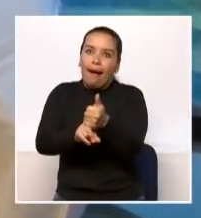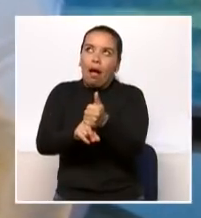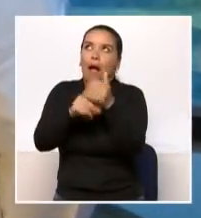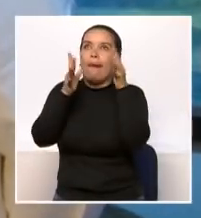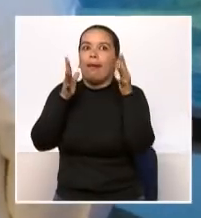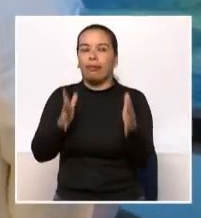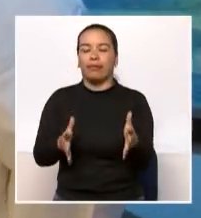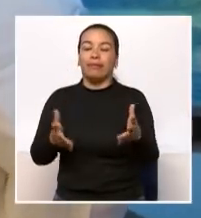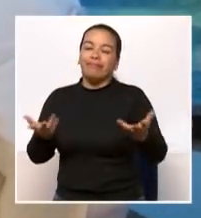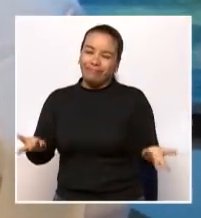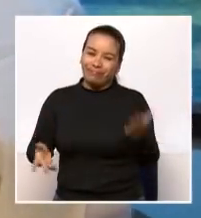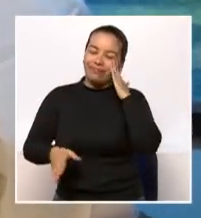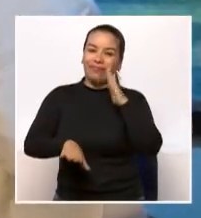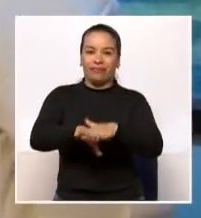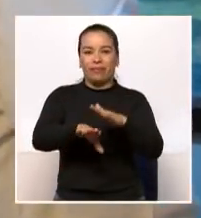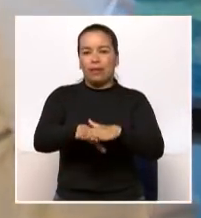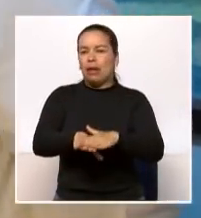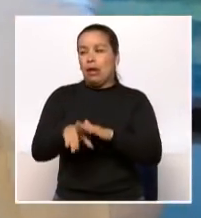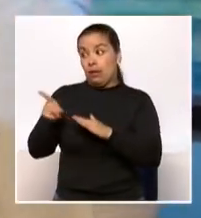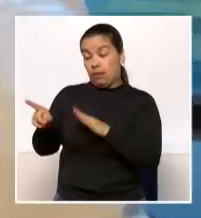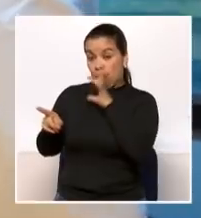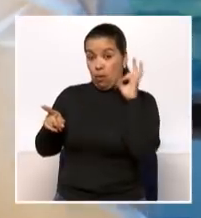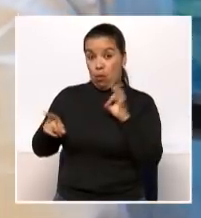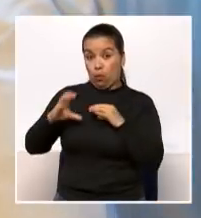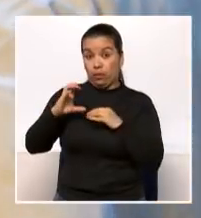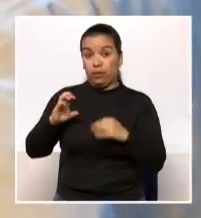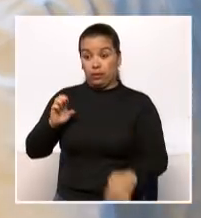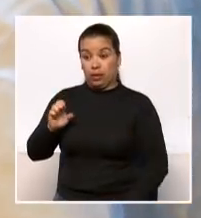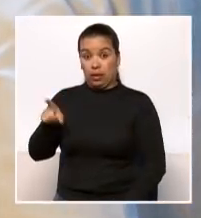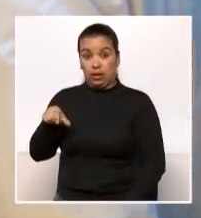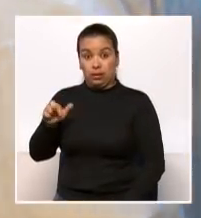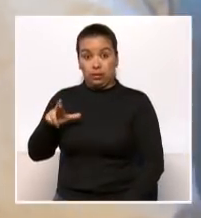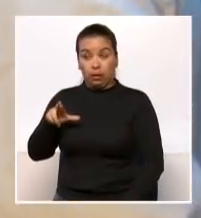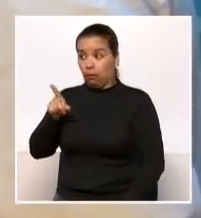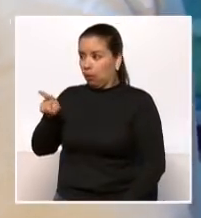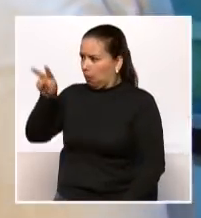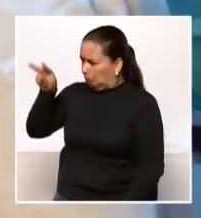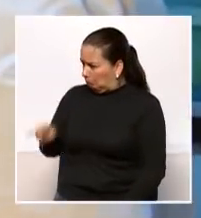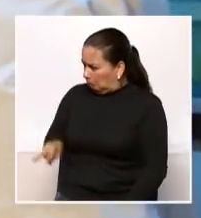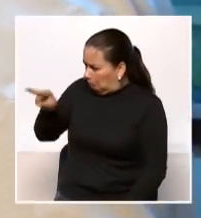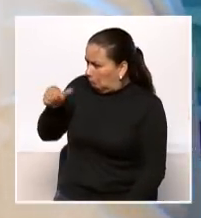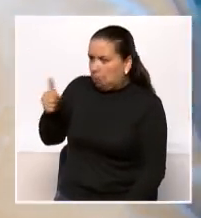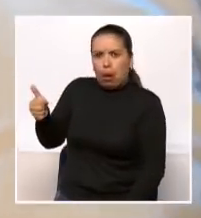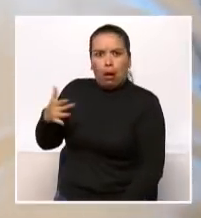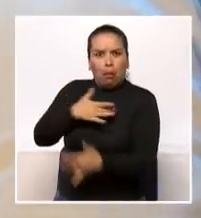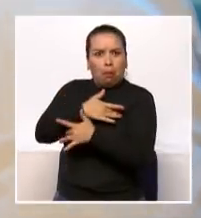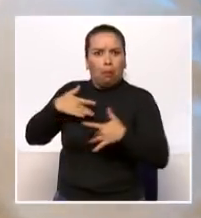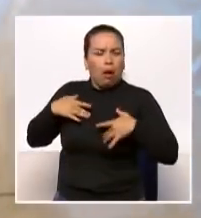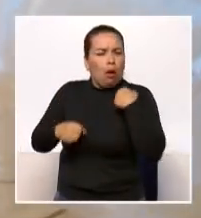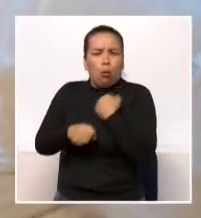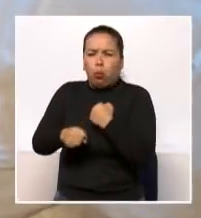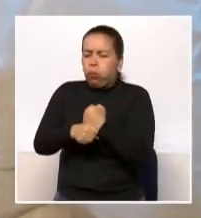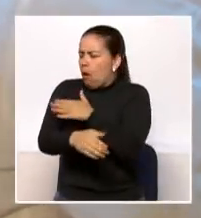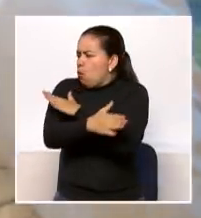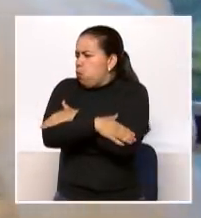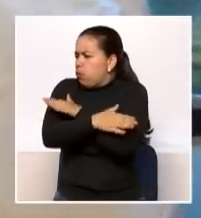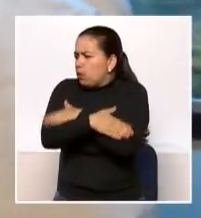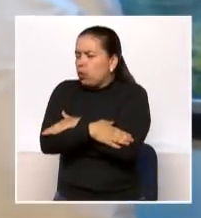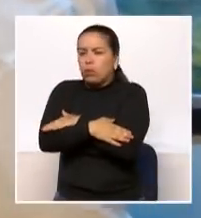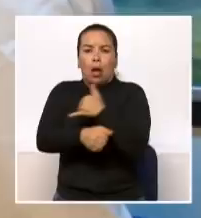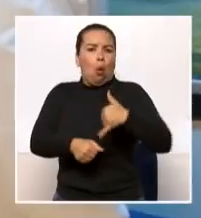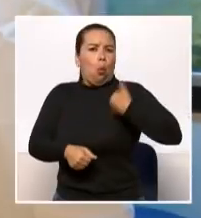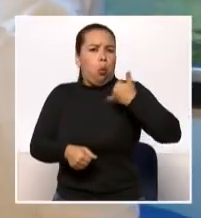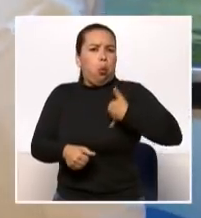Porque, por ejemplo, el doctor César es un paciente, pues uno lo ve sano, él trabaja mucho y él tiene mucha